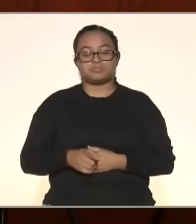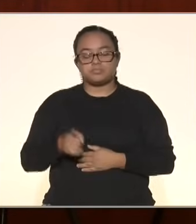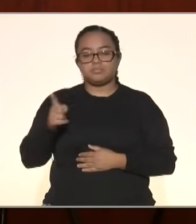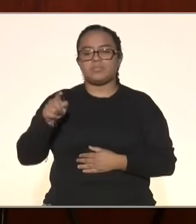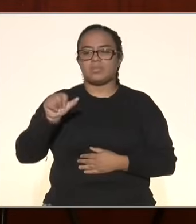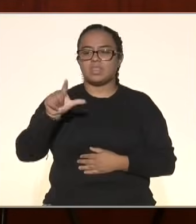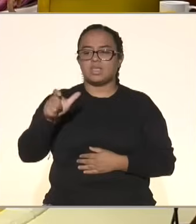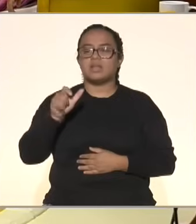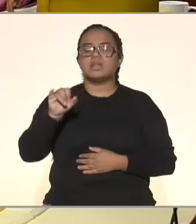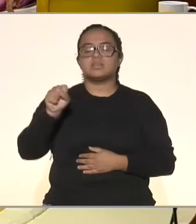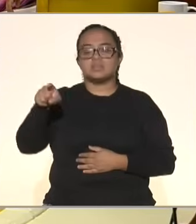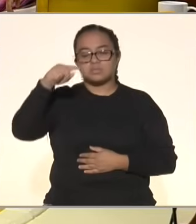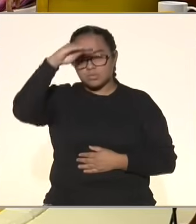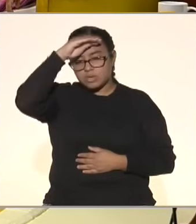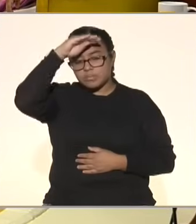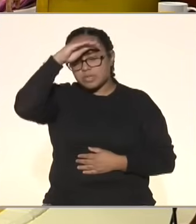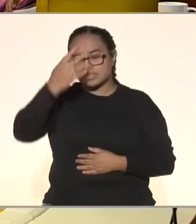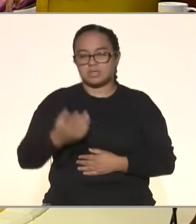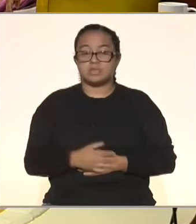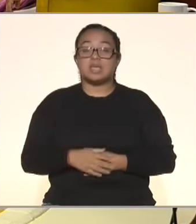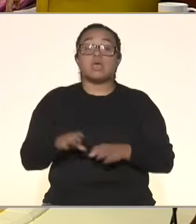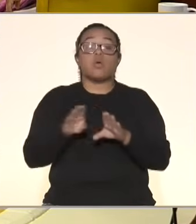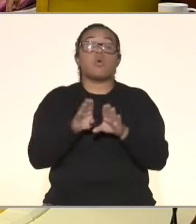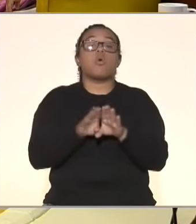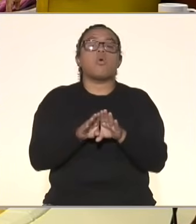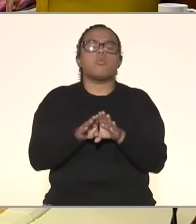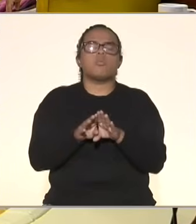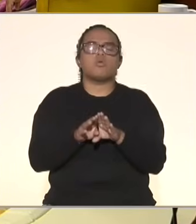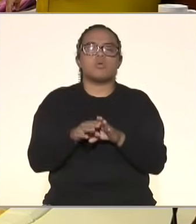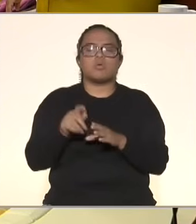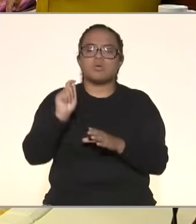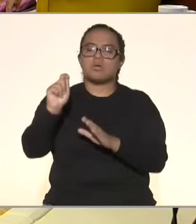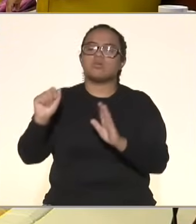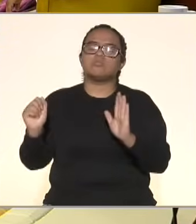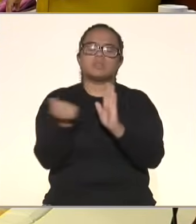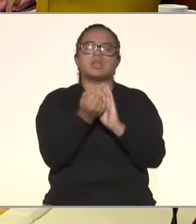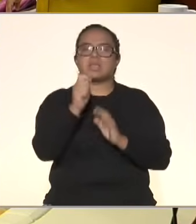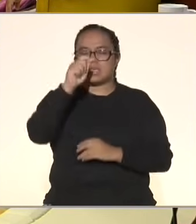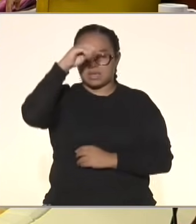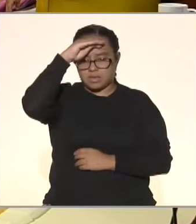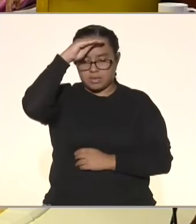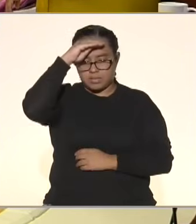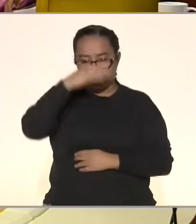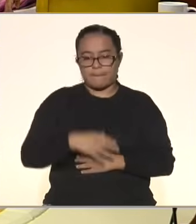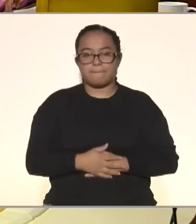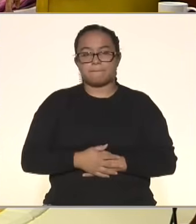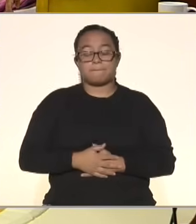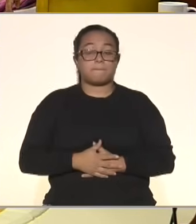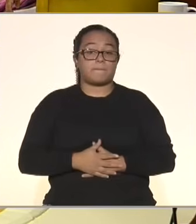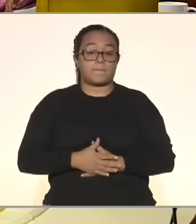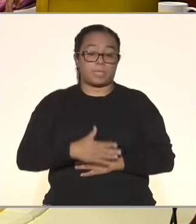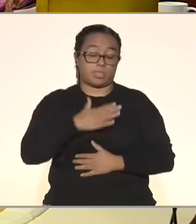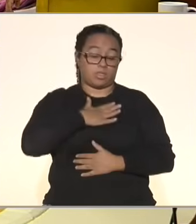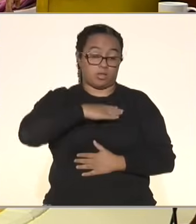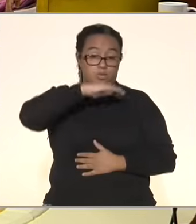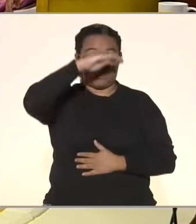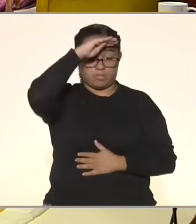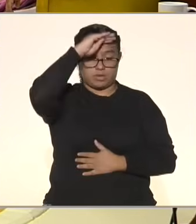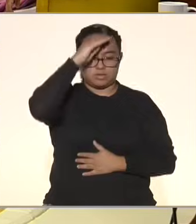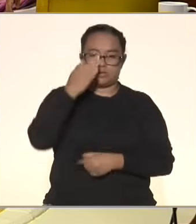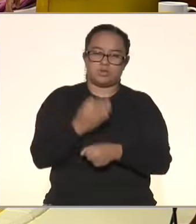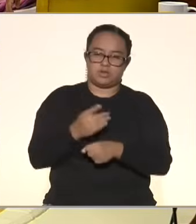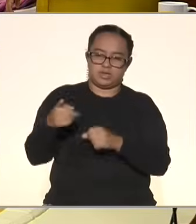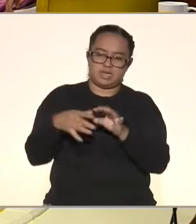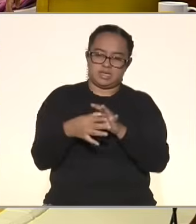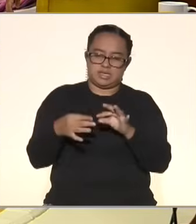¿qué carga le pondrías? Bueno, no carga, más bien qué símbolo le pondrías. Yo creo que justamente, como lo